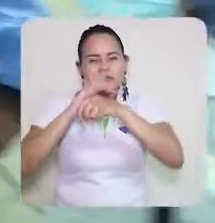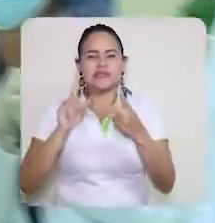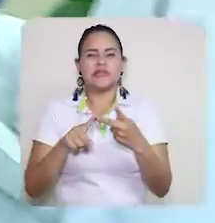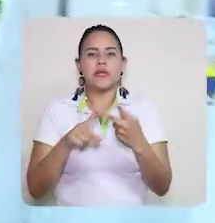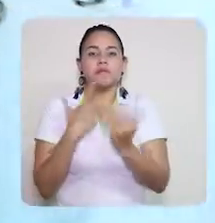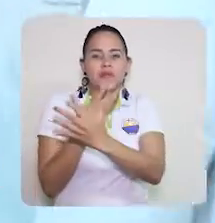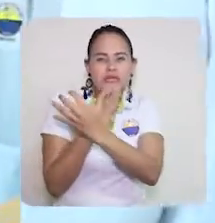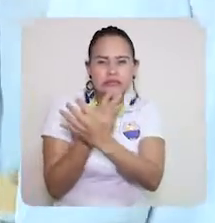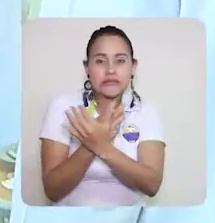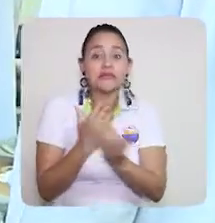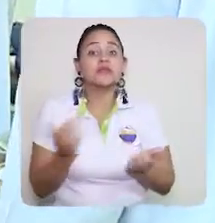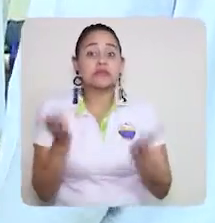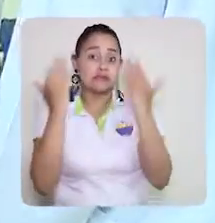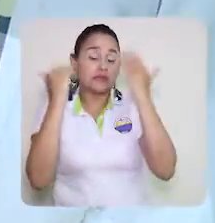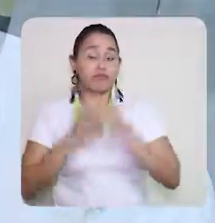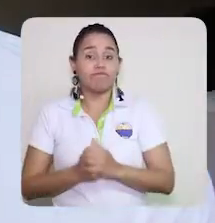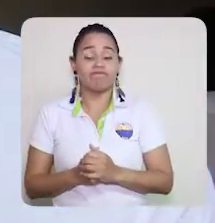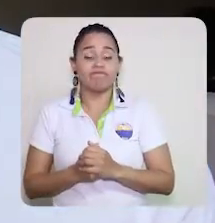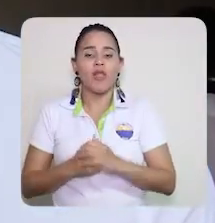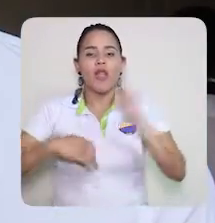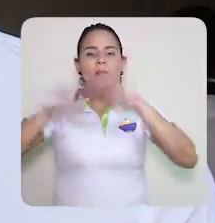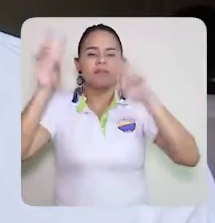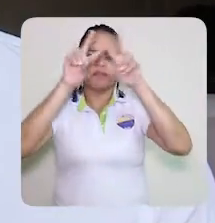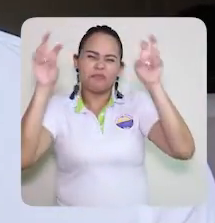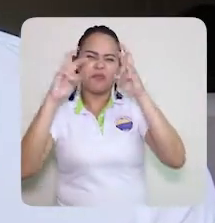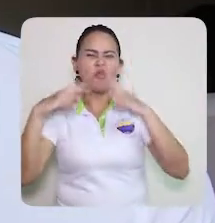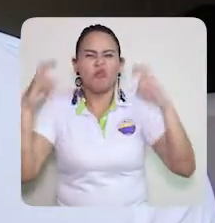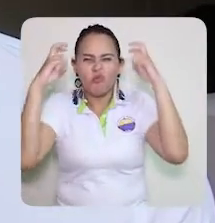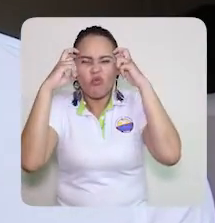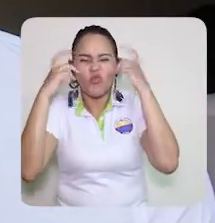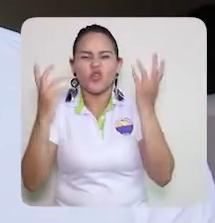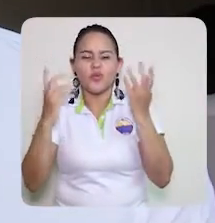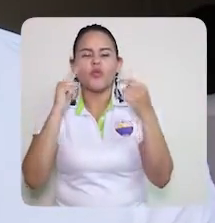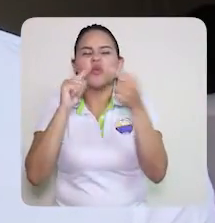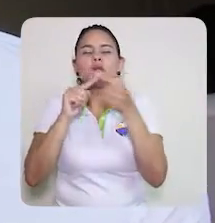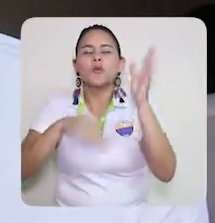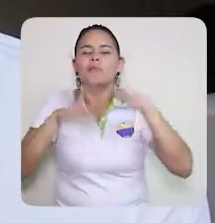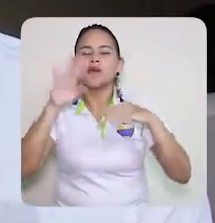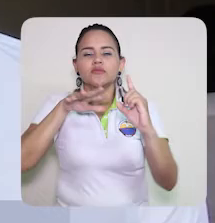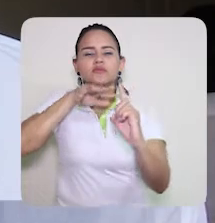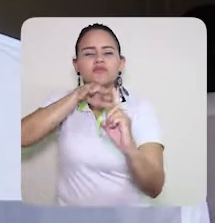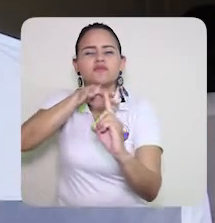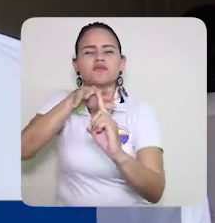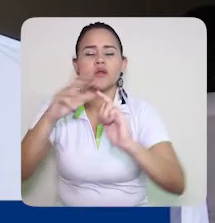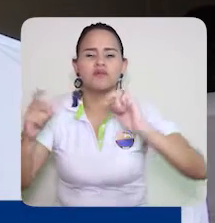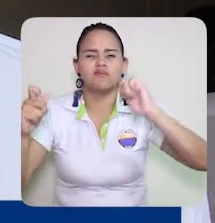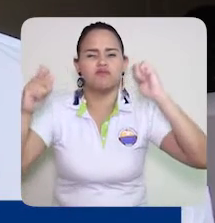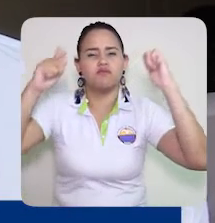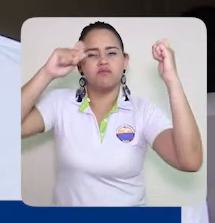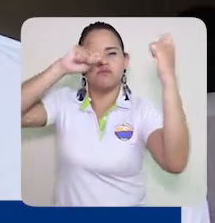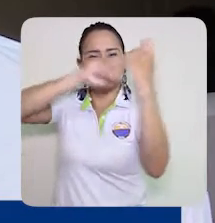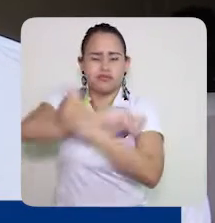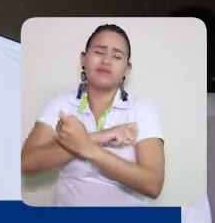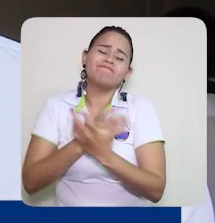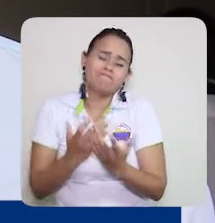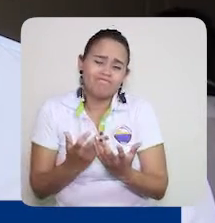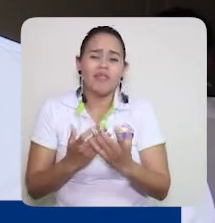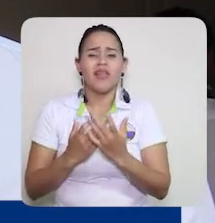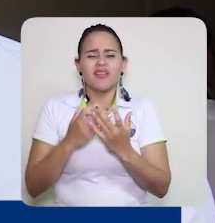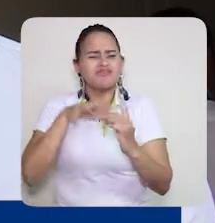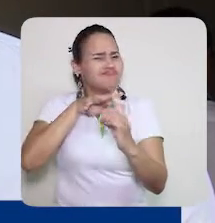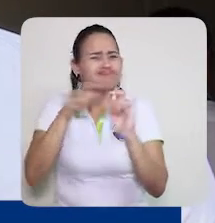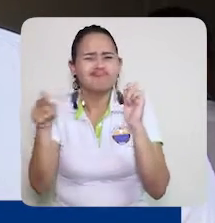ciencia, ligada al desarrollo de patentes, de conocimiento, que transformen la realidad de la atención